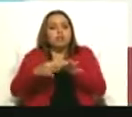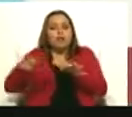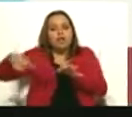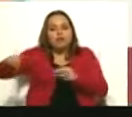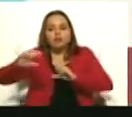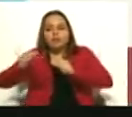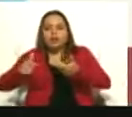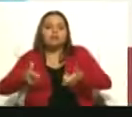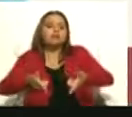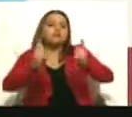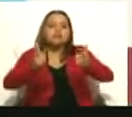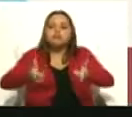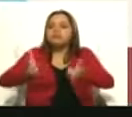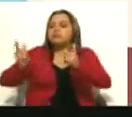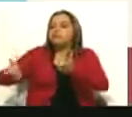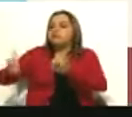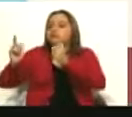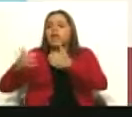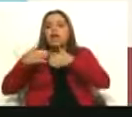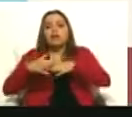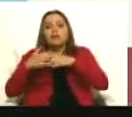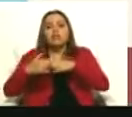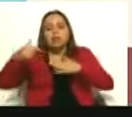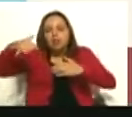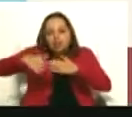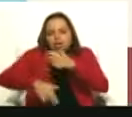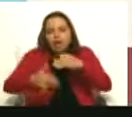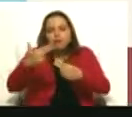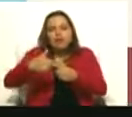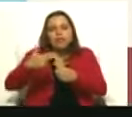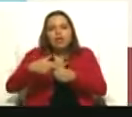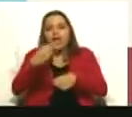a entregar licencias para la explotación, para la